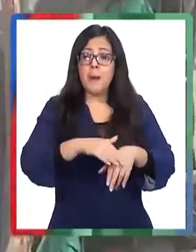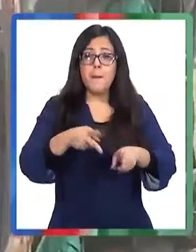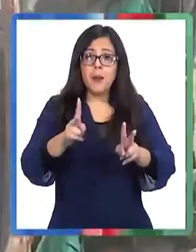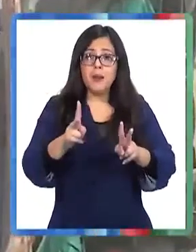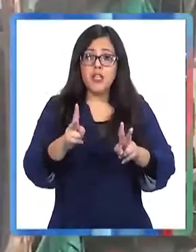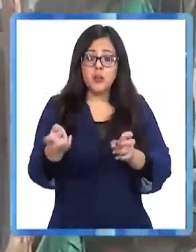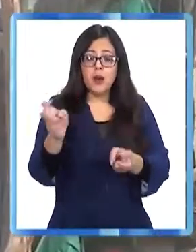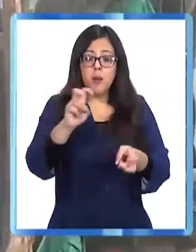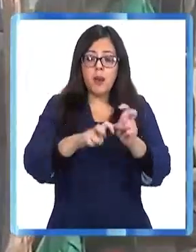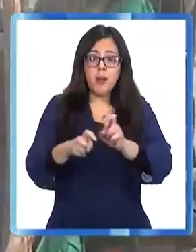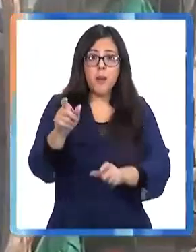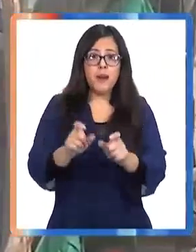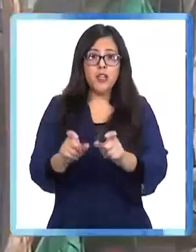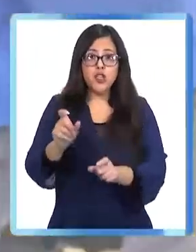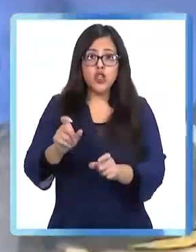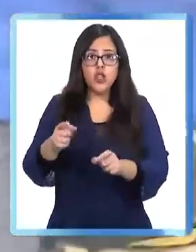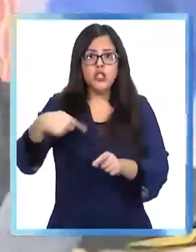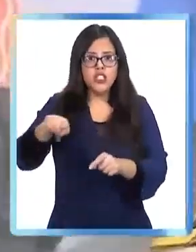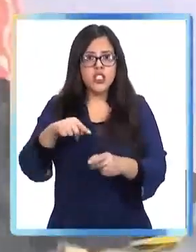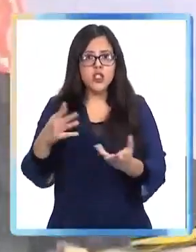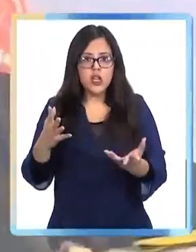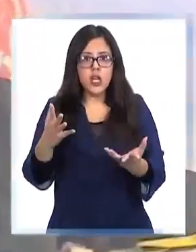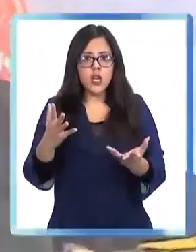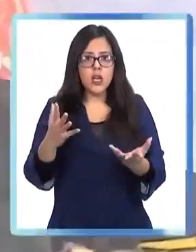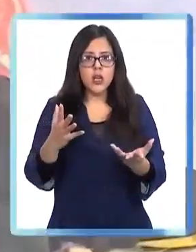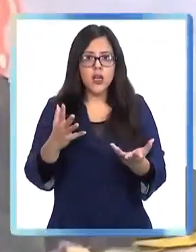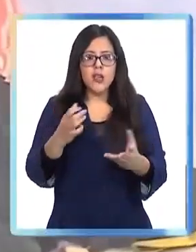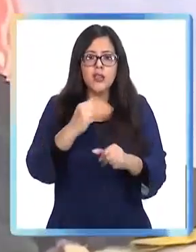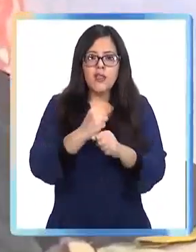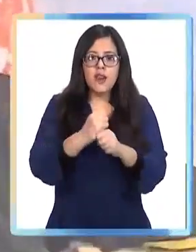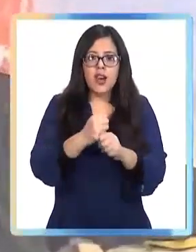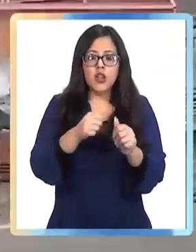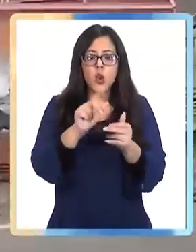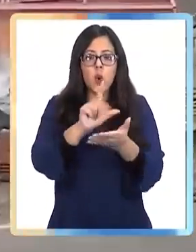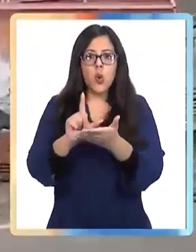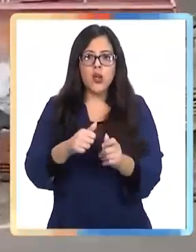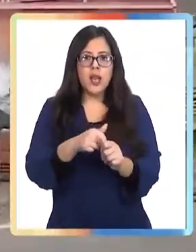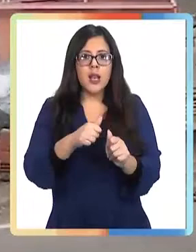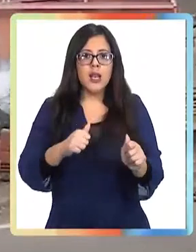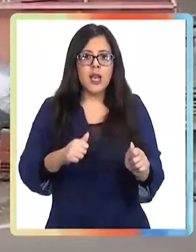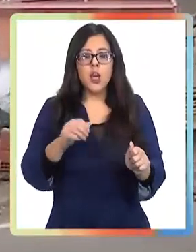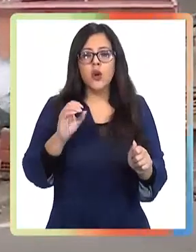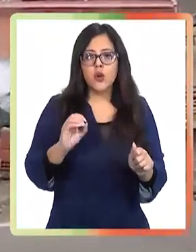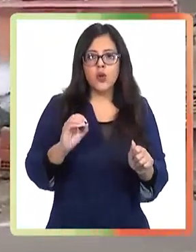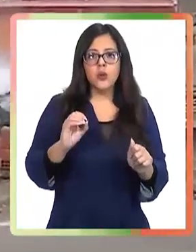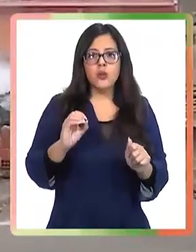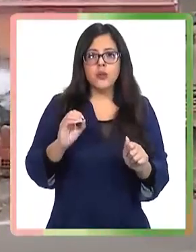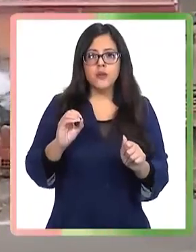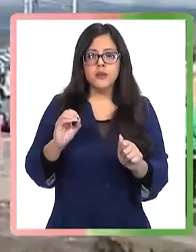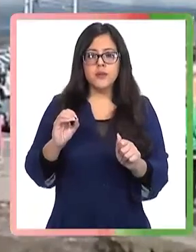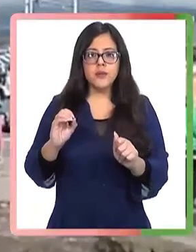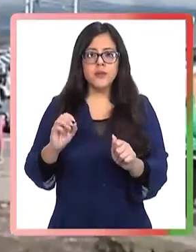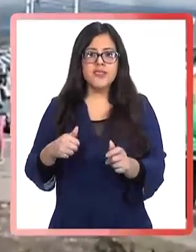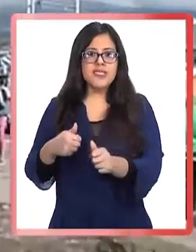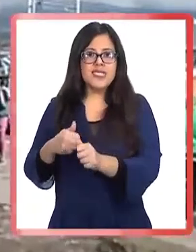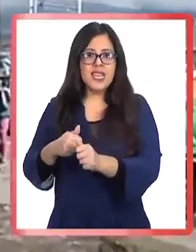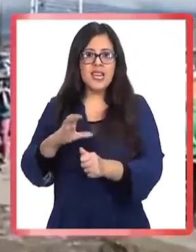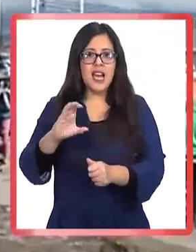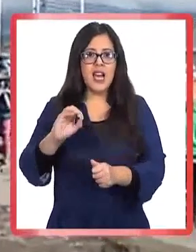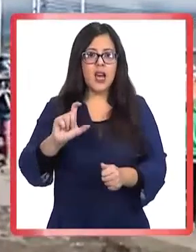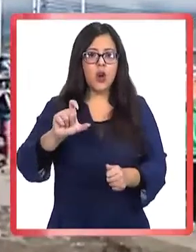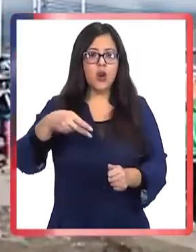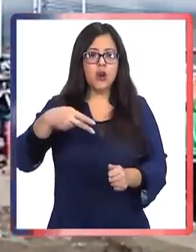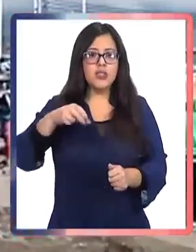permiso para transportar pasajeros y están operando en sectores alejados o en sectores, digamos,